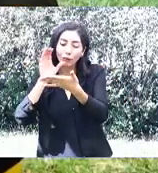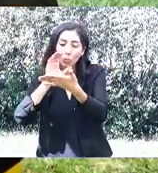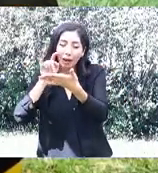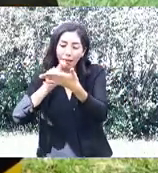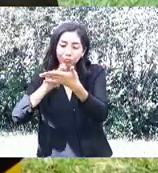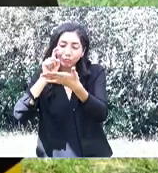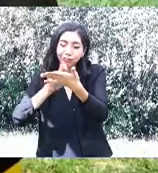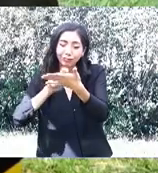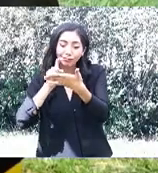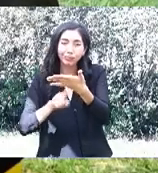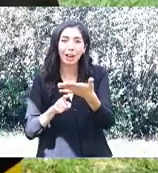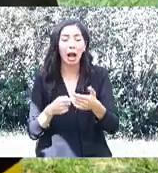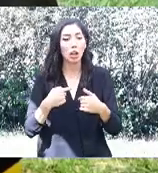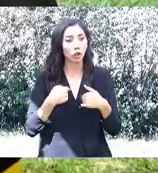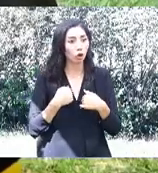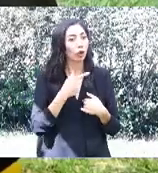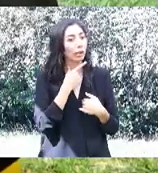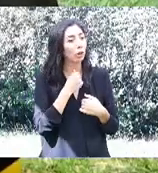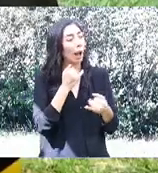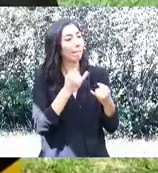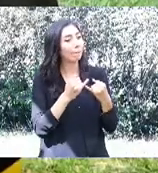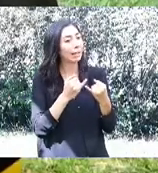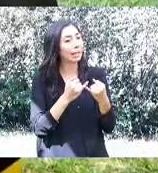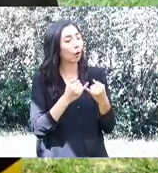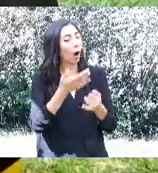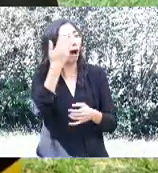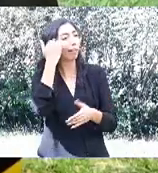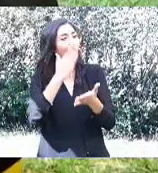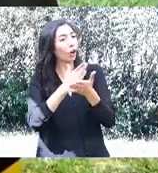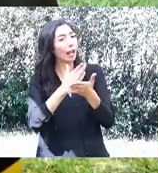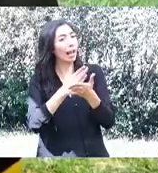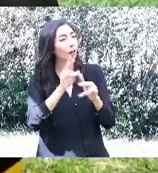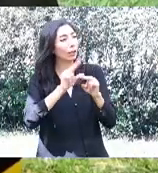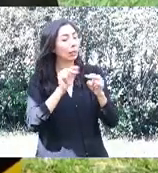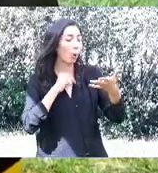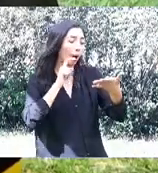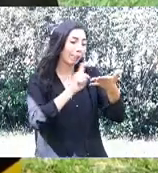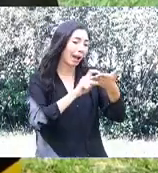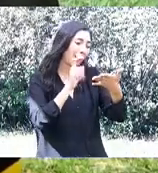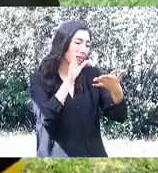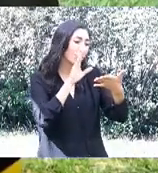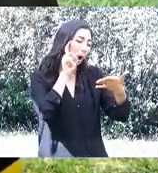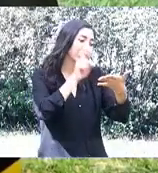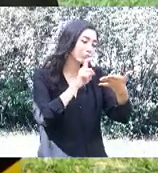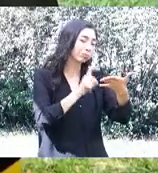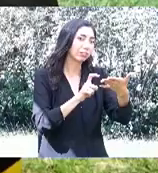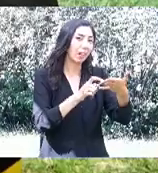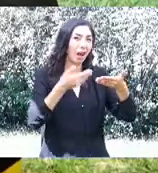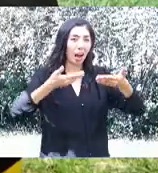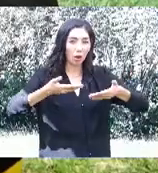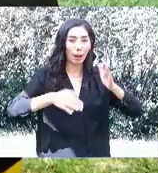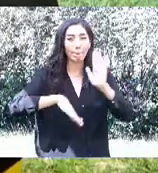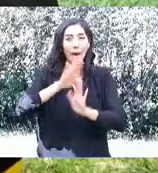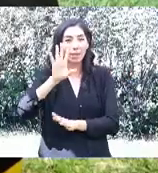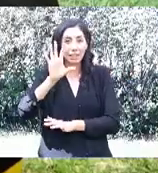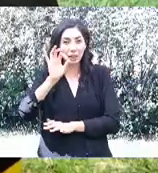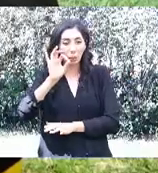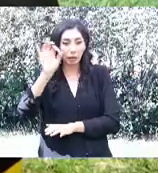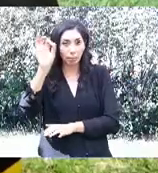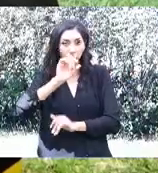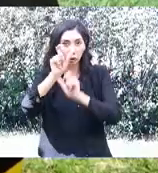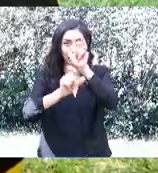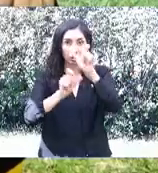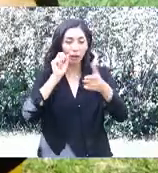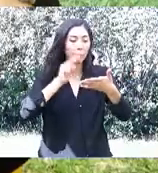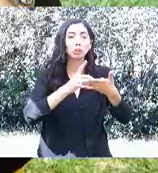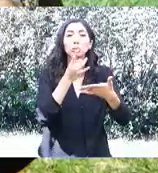aquí la promesa era voy a encontrarme amigo del colegio del pasado Esa era la promesa inicial hoy día el más del 50% de los que usa Facebook lo